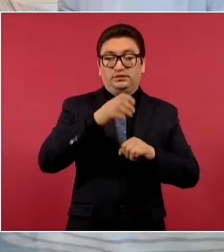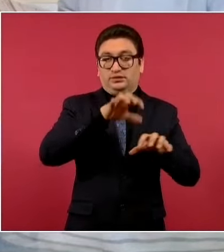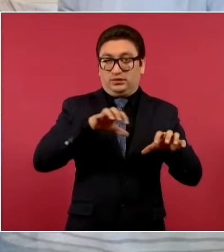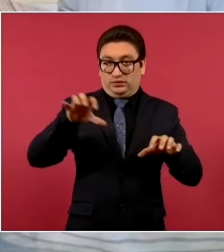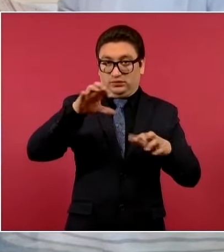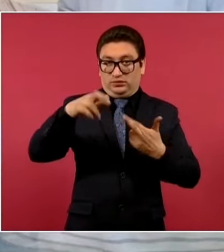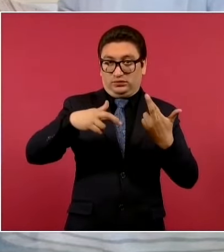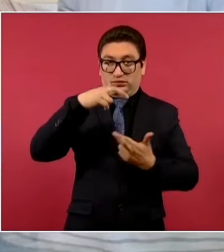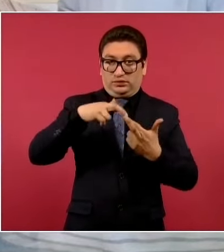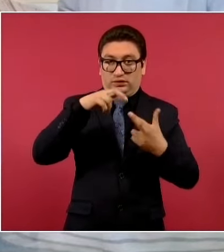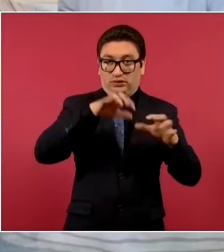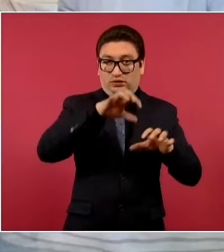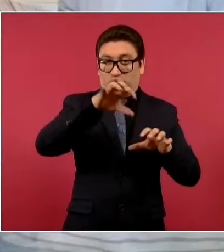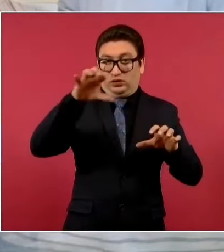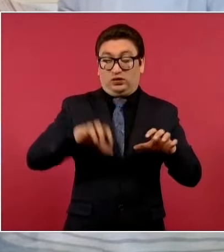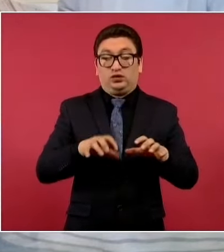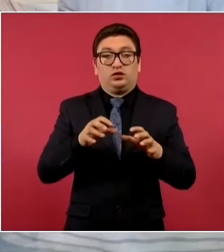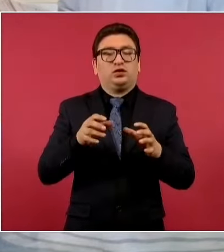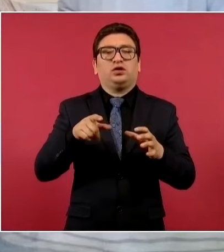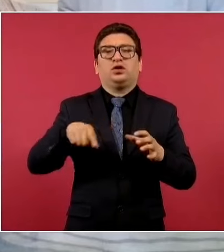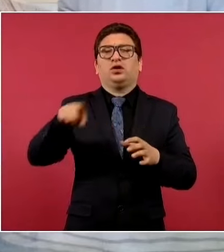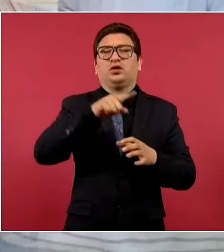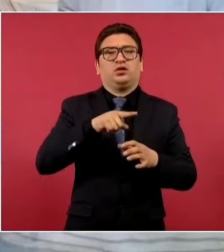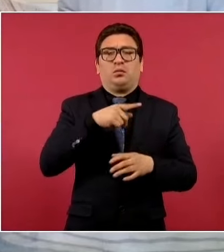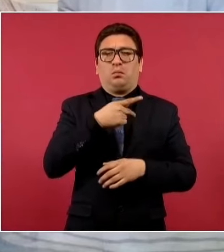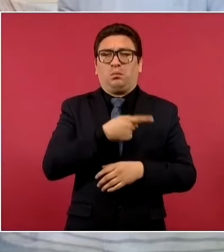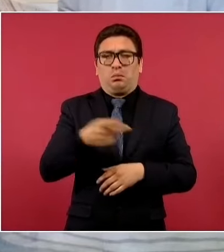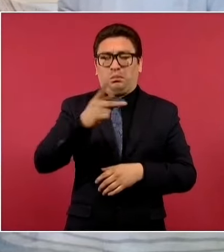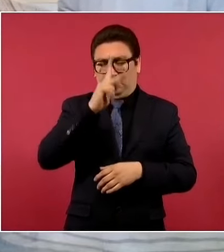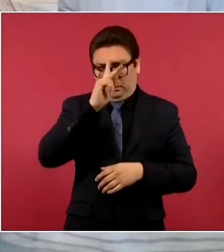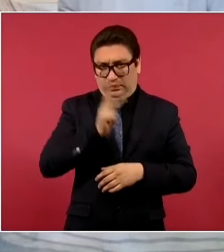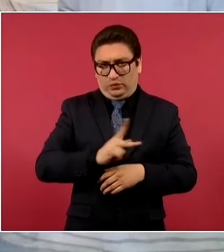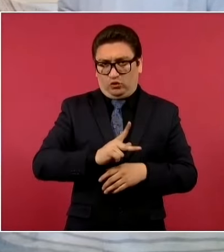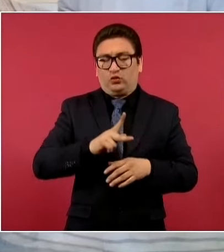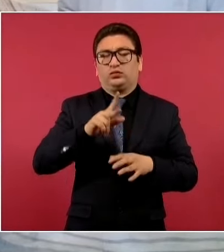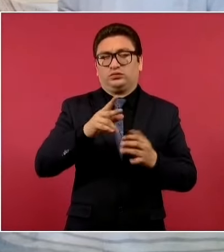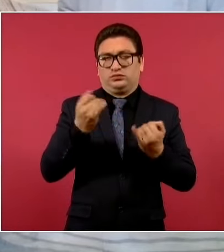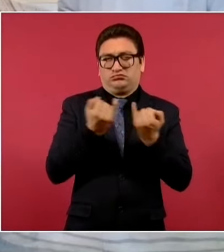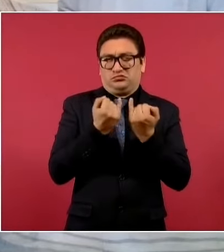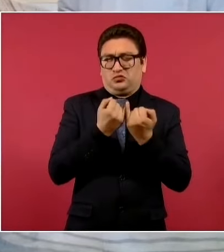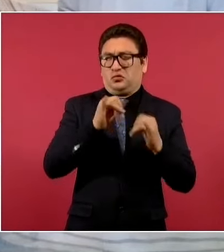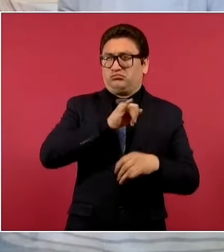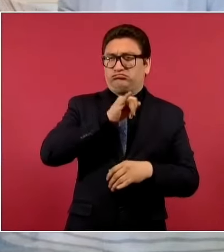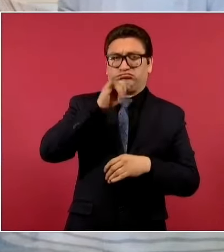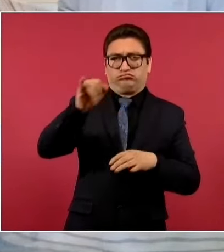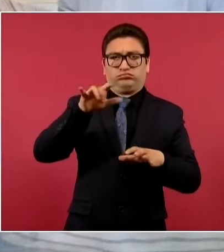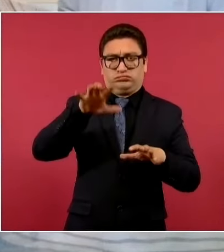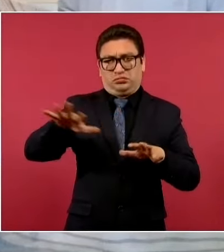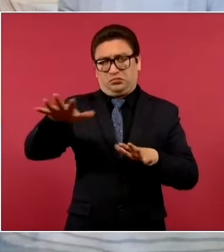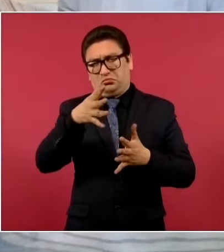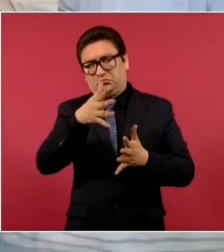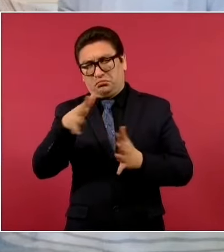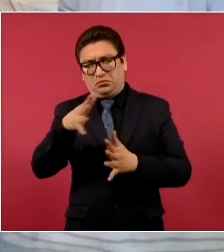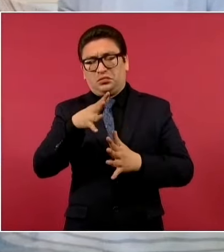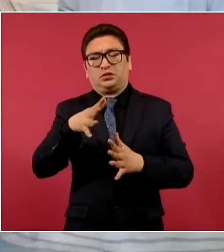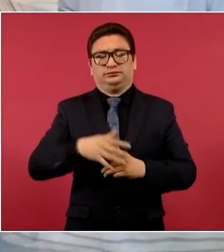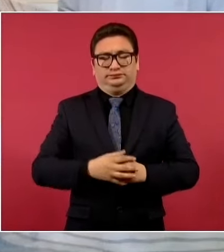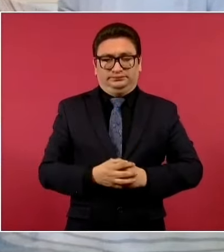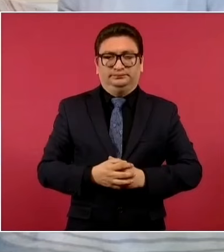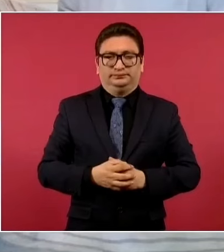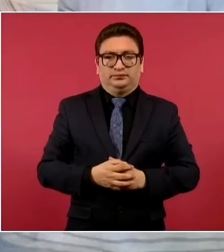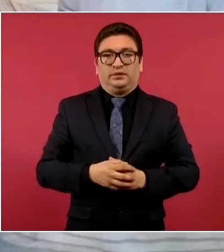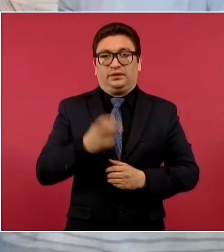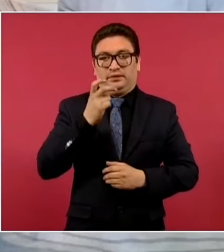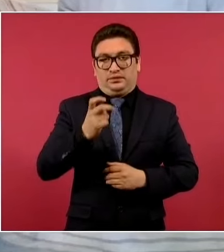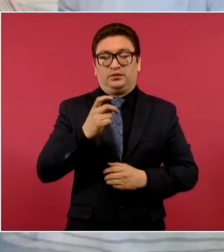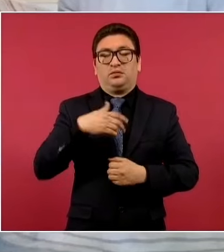regiones de alta o de muy alta marginación y también en regiones de mediana marginación.